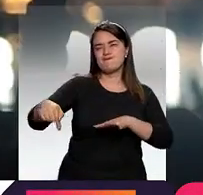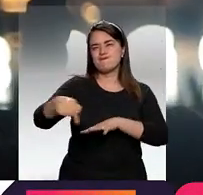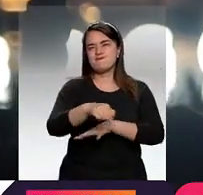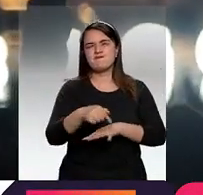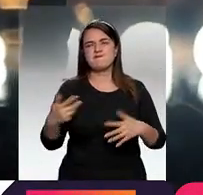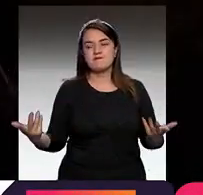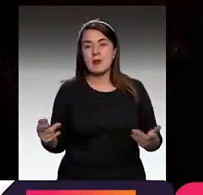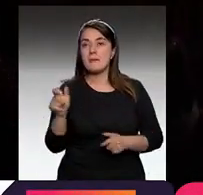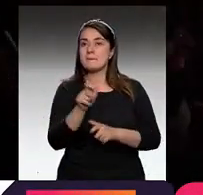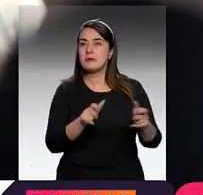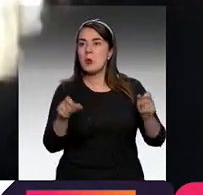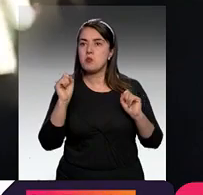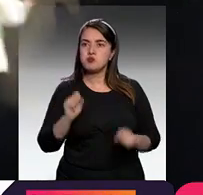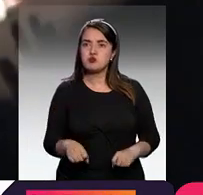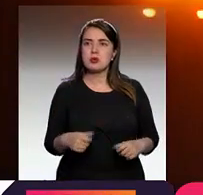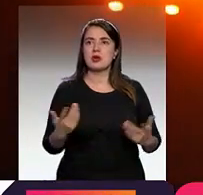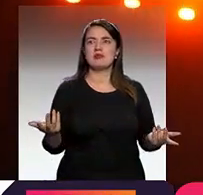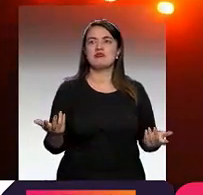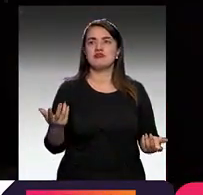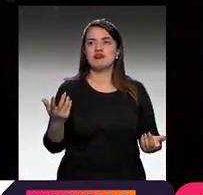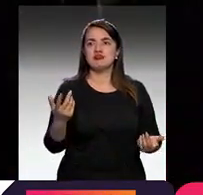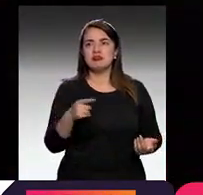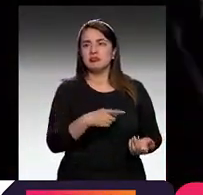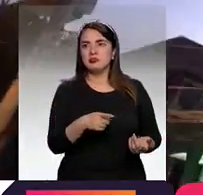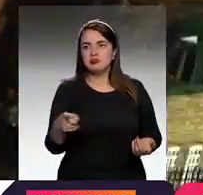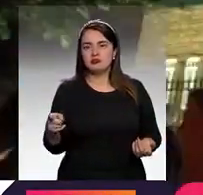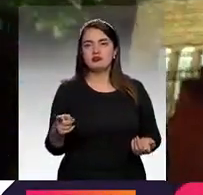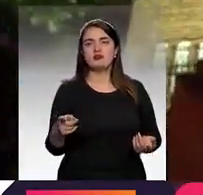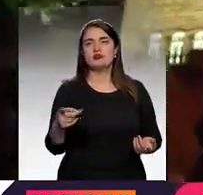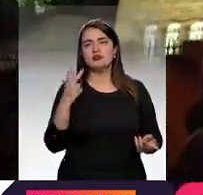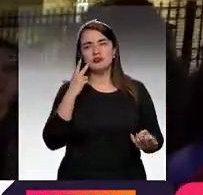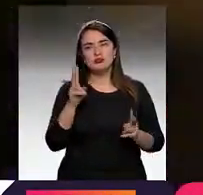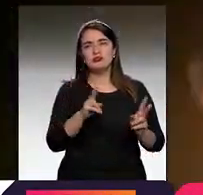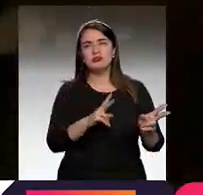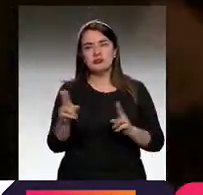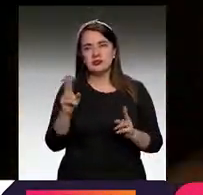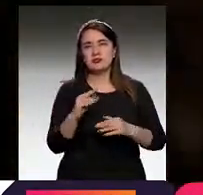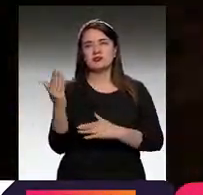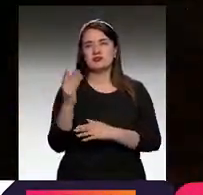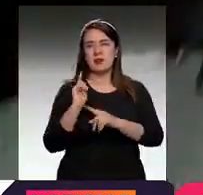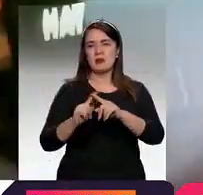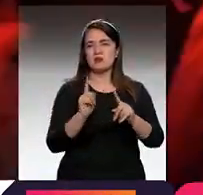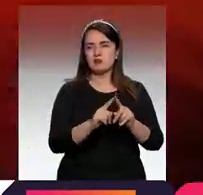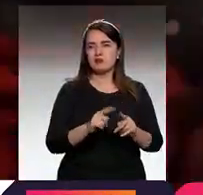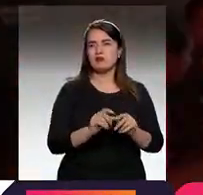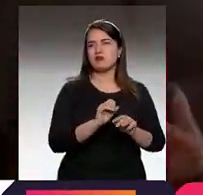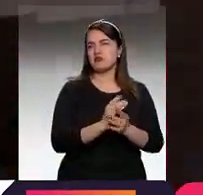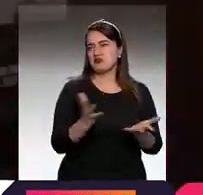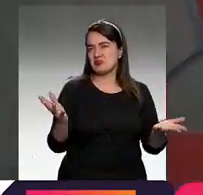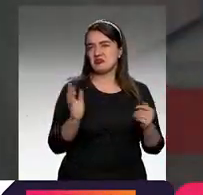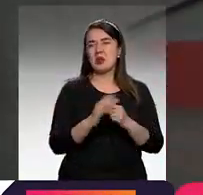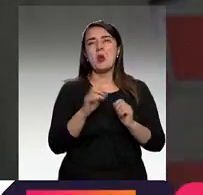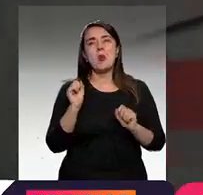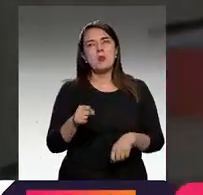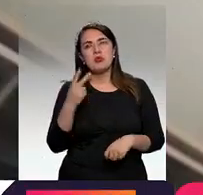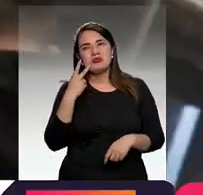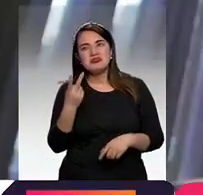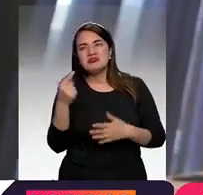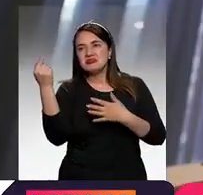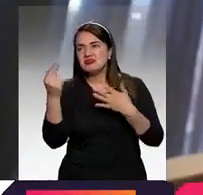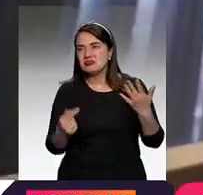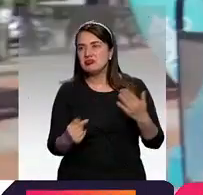donde la gente tendrá la oportunidad de ver los cortometrajes en diversas plataformas. Tendremos